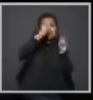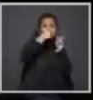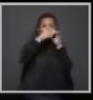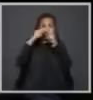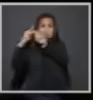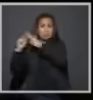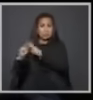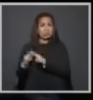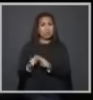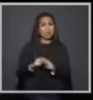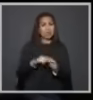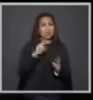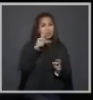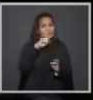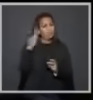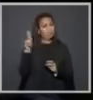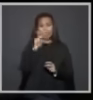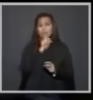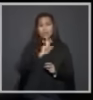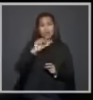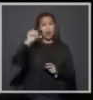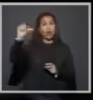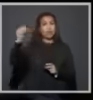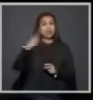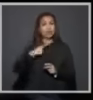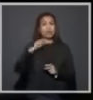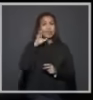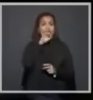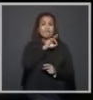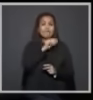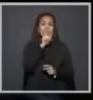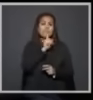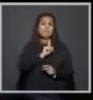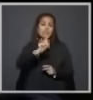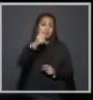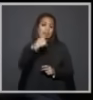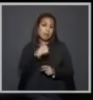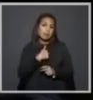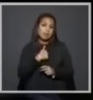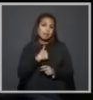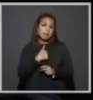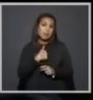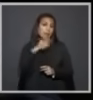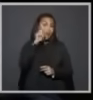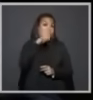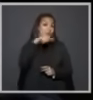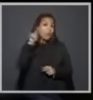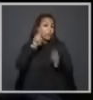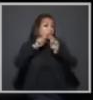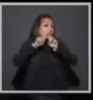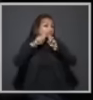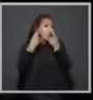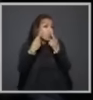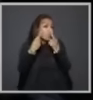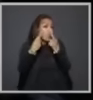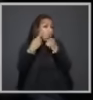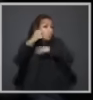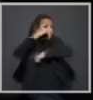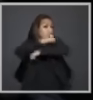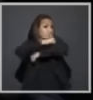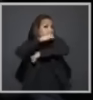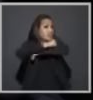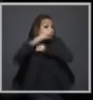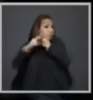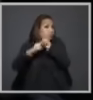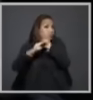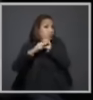muy mentirosos, falsarios. No se rompió un solo vidrio. Yo llevo